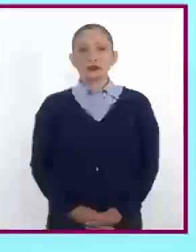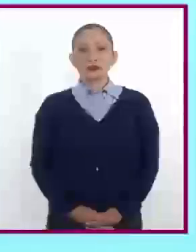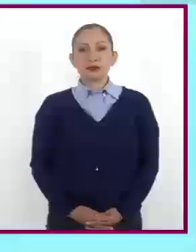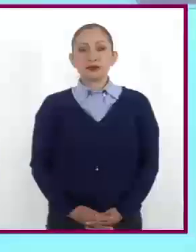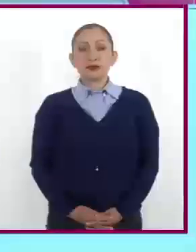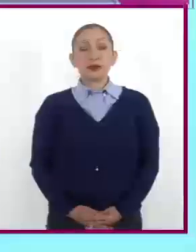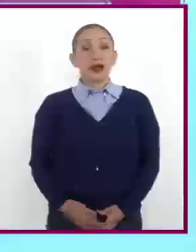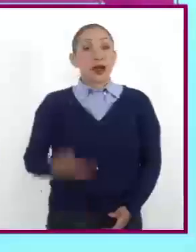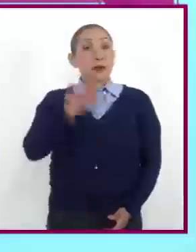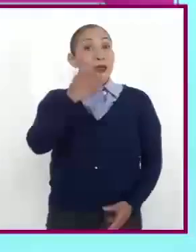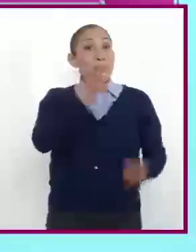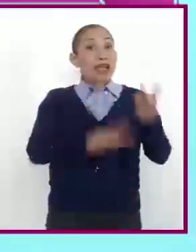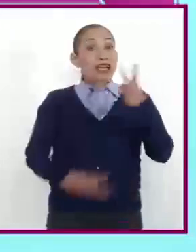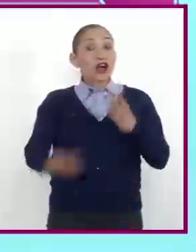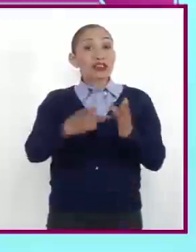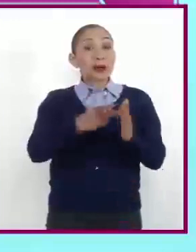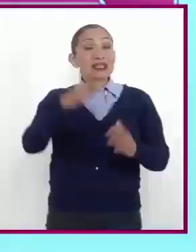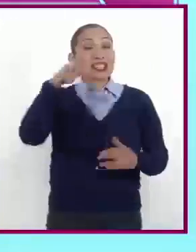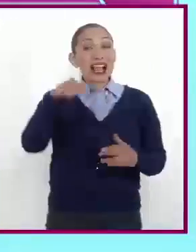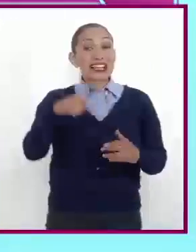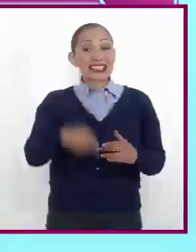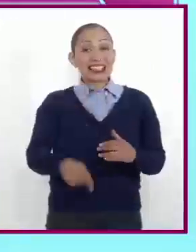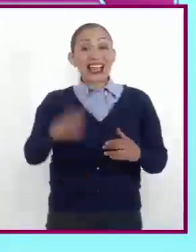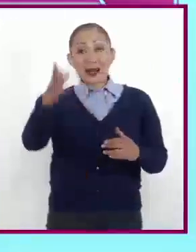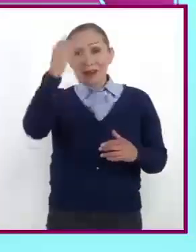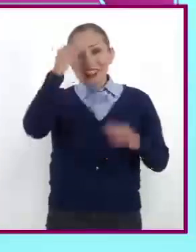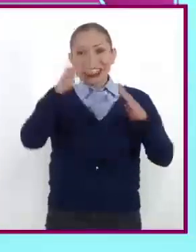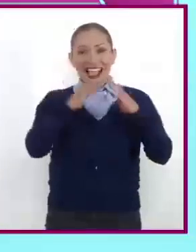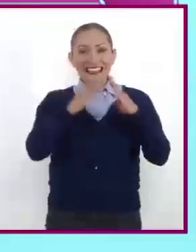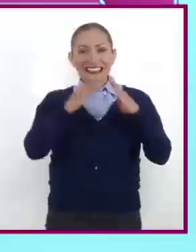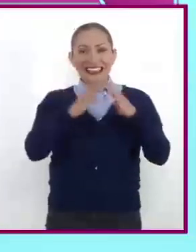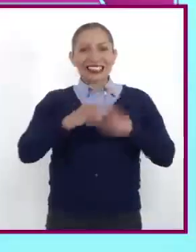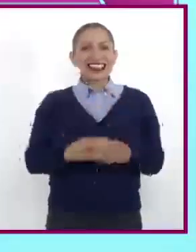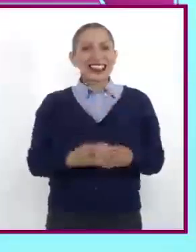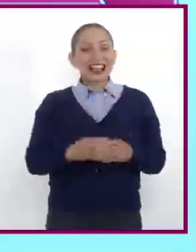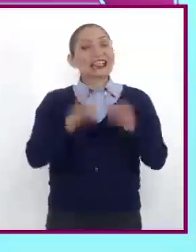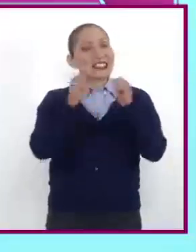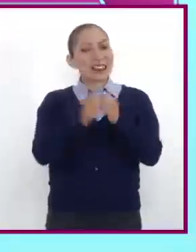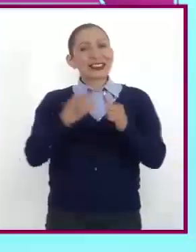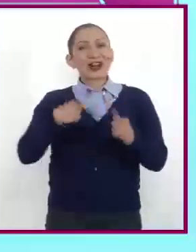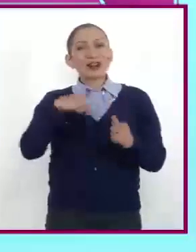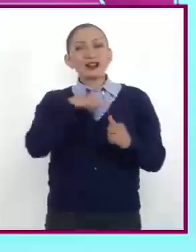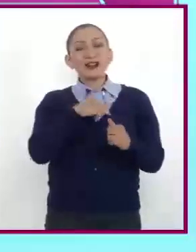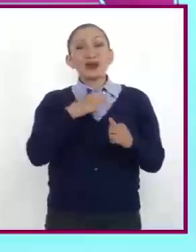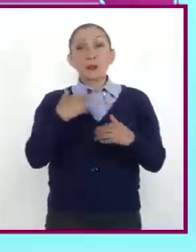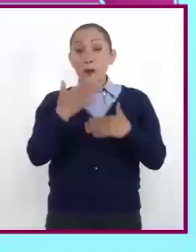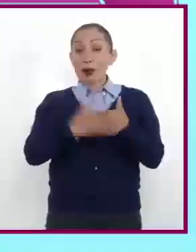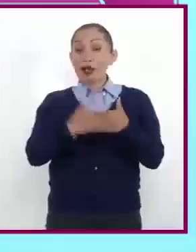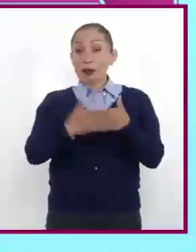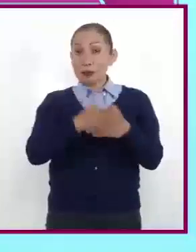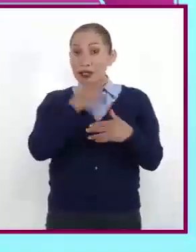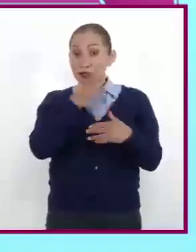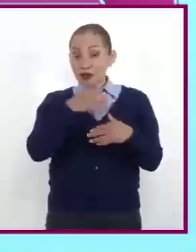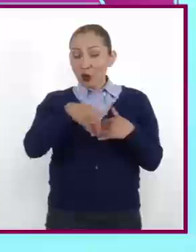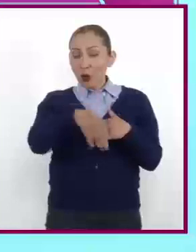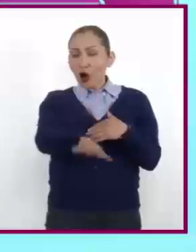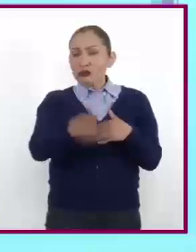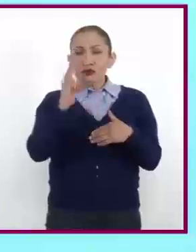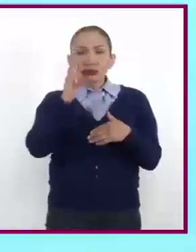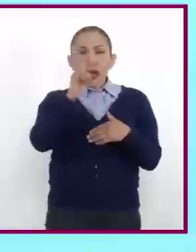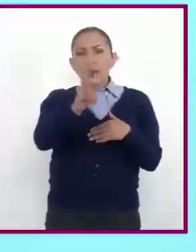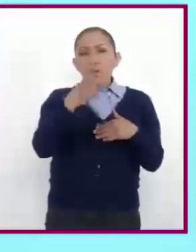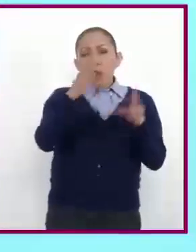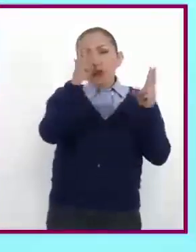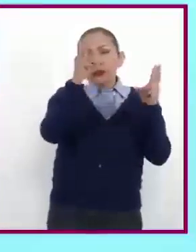Les damos la bienvenida a una nueva emisión de Aprende en Casa. Quédense con nosotros porque en los próximos minutos